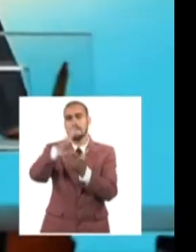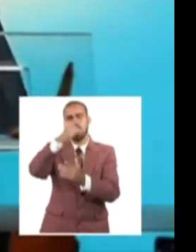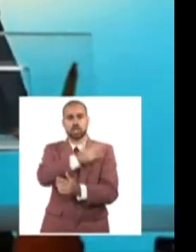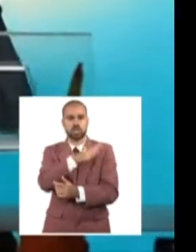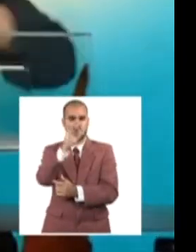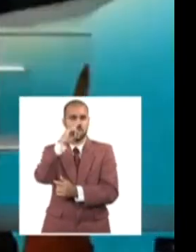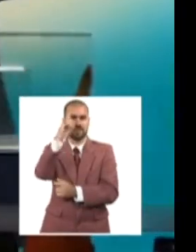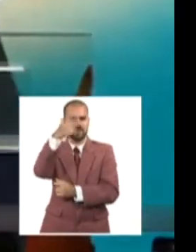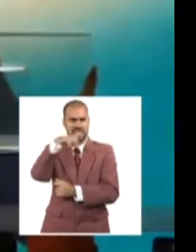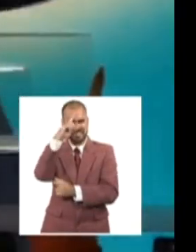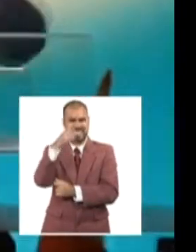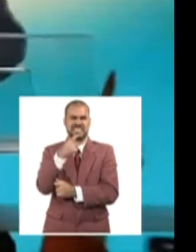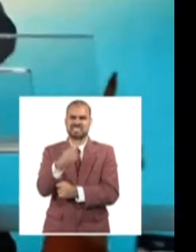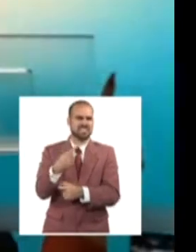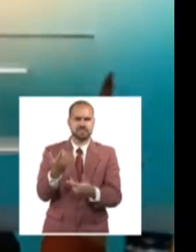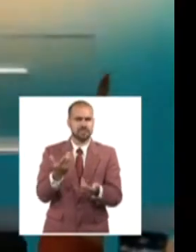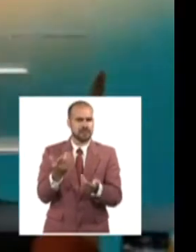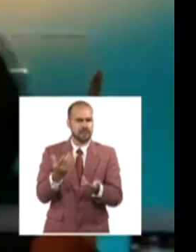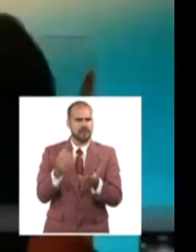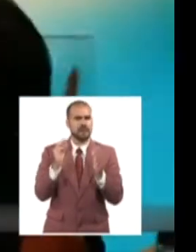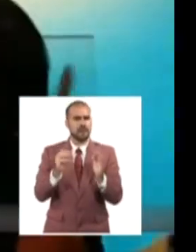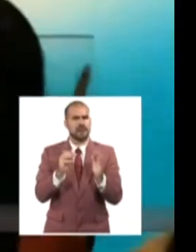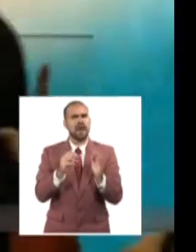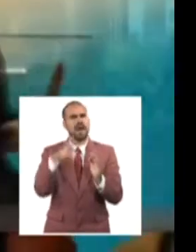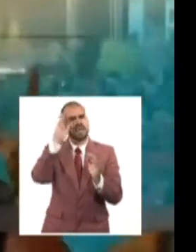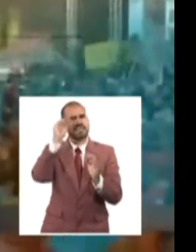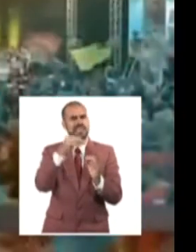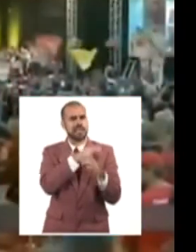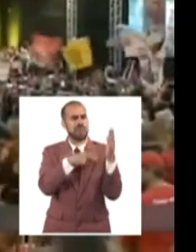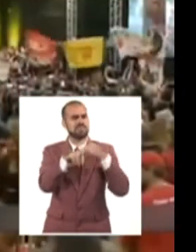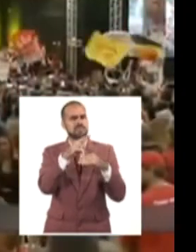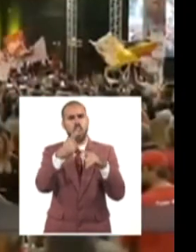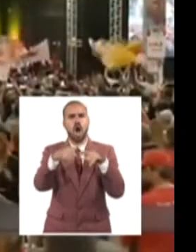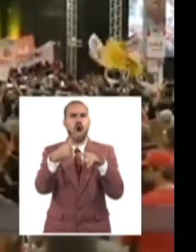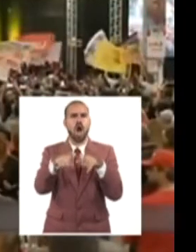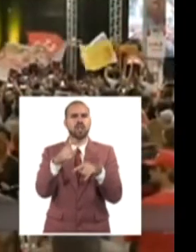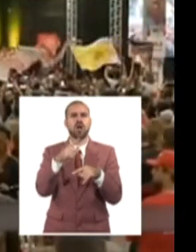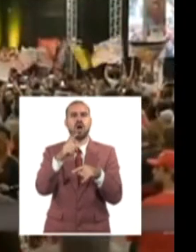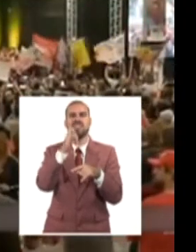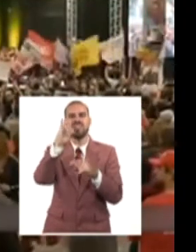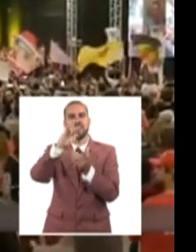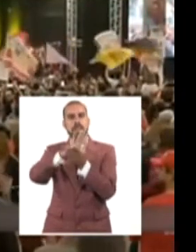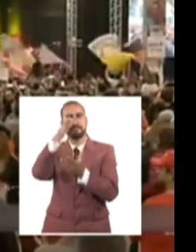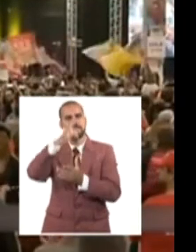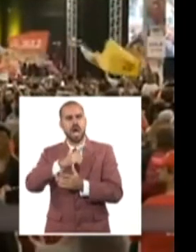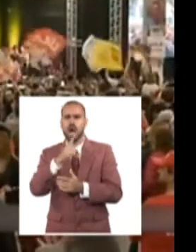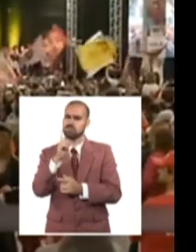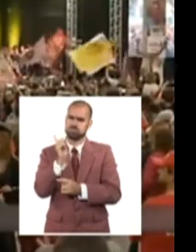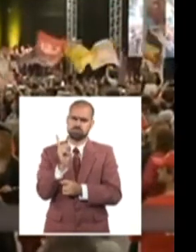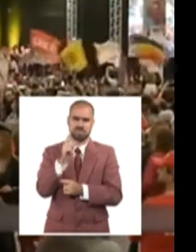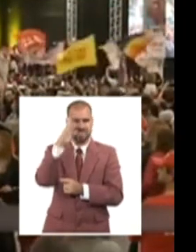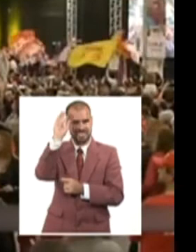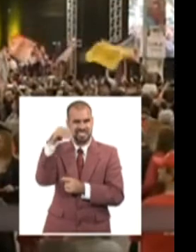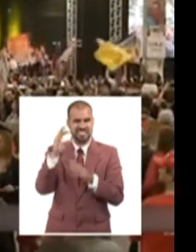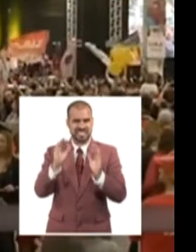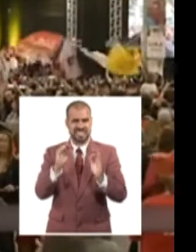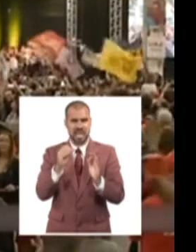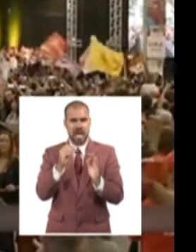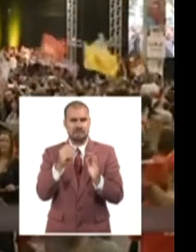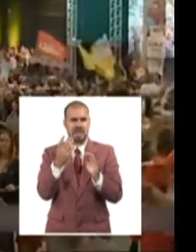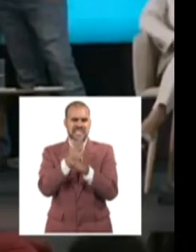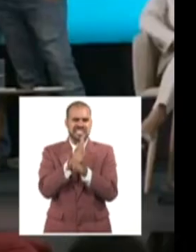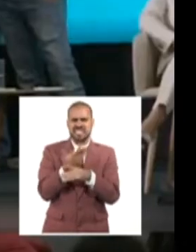ofrecerle un ministerio a su sucesora en el cargo dilma rousseff porque según él su grandeza no cabe en un ministerio